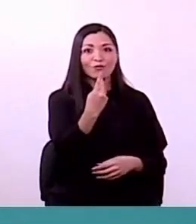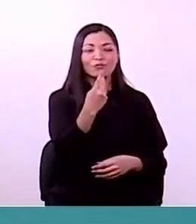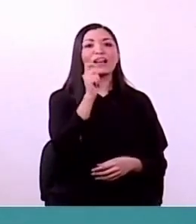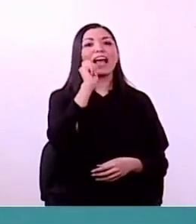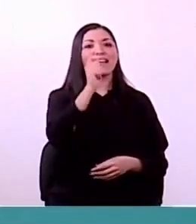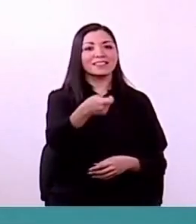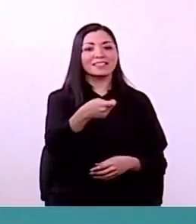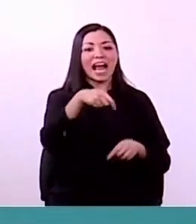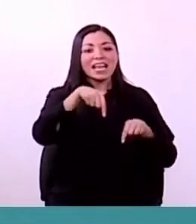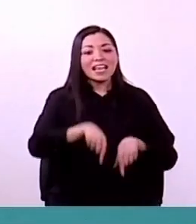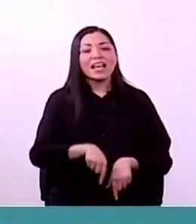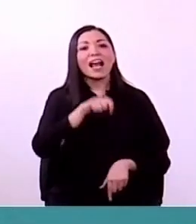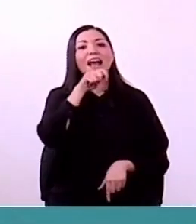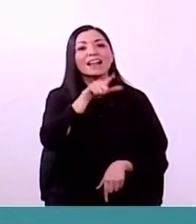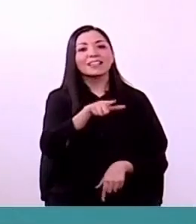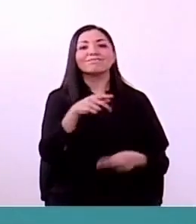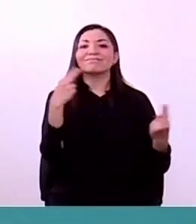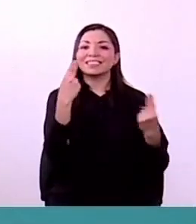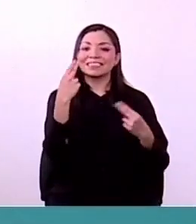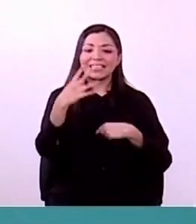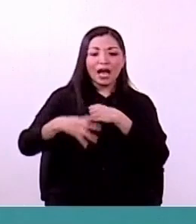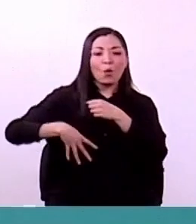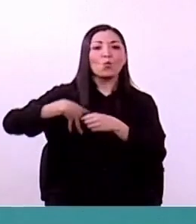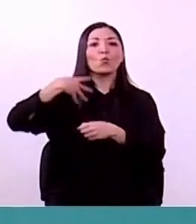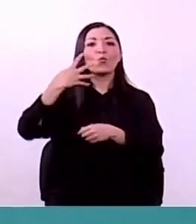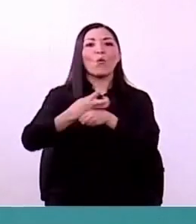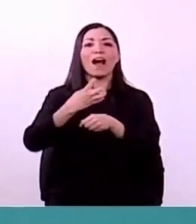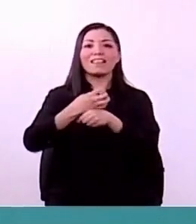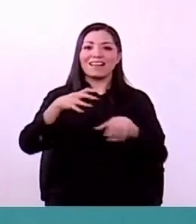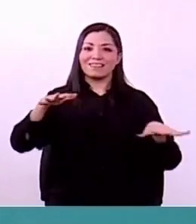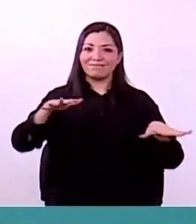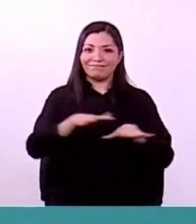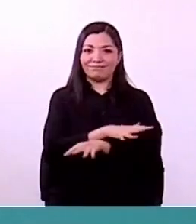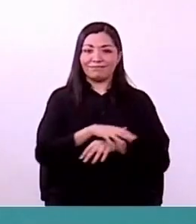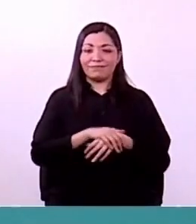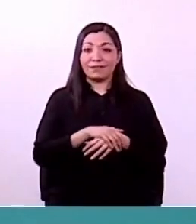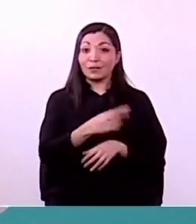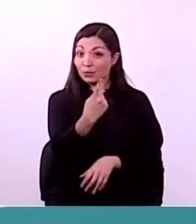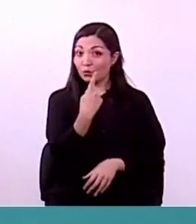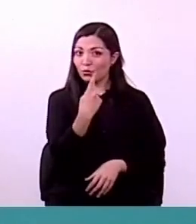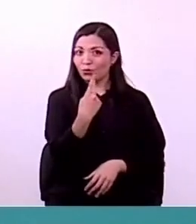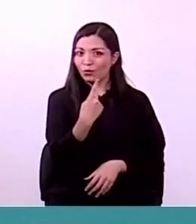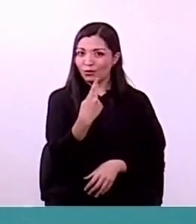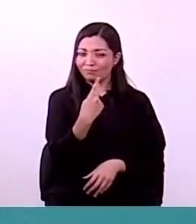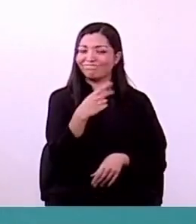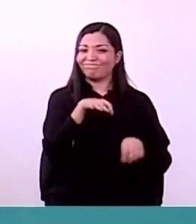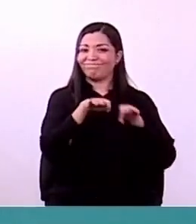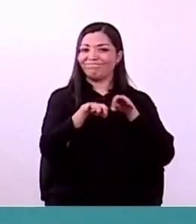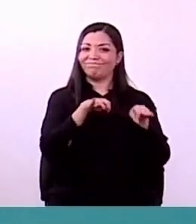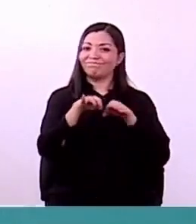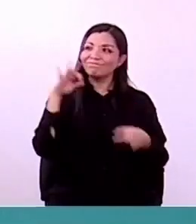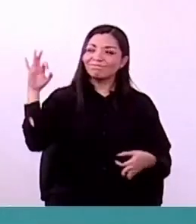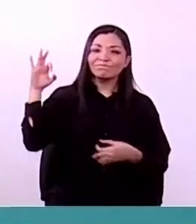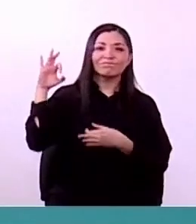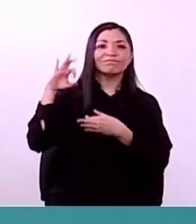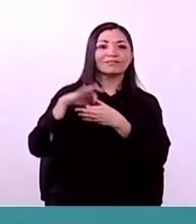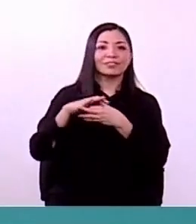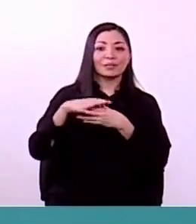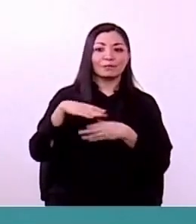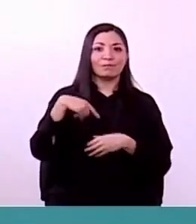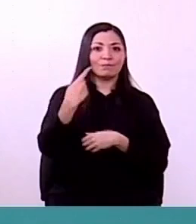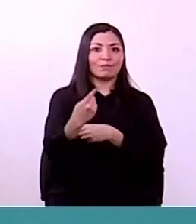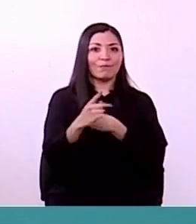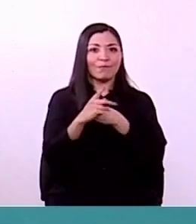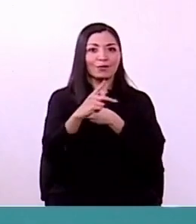cuarta transformación. Tú y yo vamos a transitar en coordinación con la próxima presidenta, Claudia Sheinbaum. Tú y yo